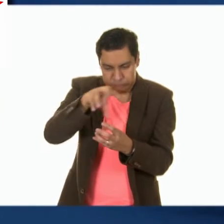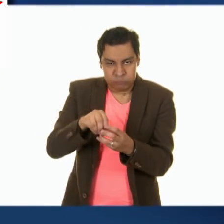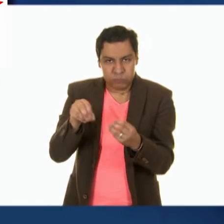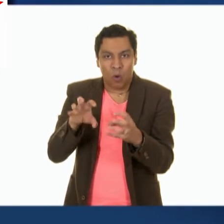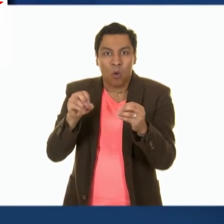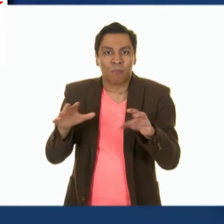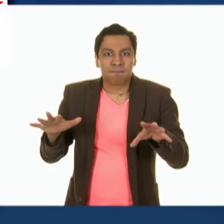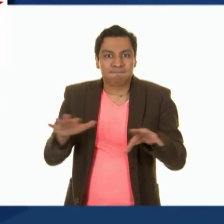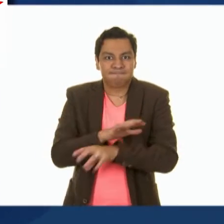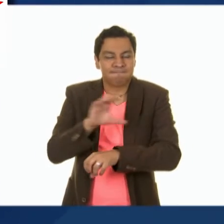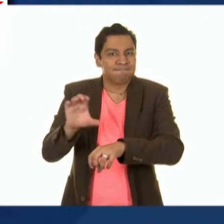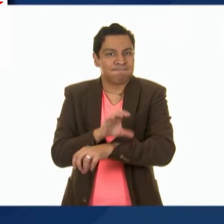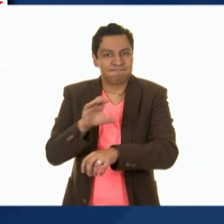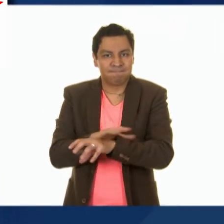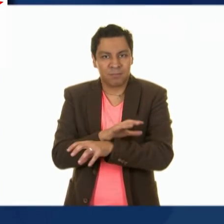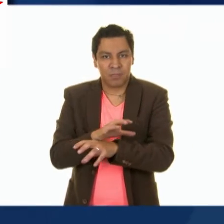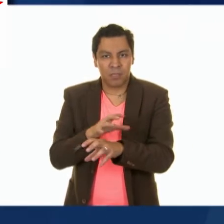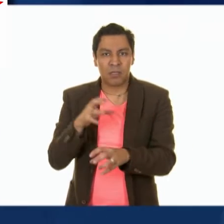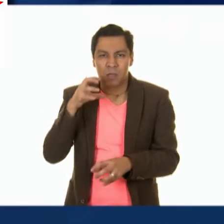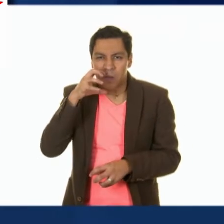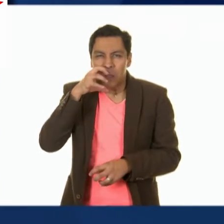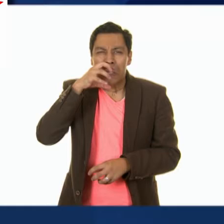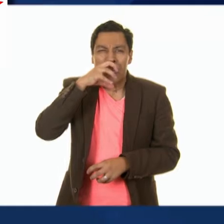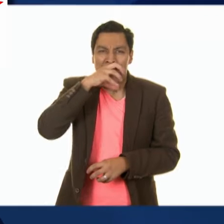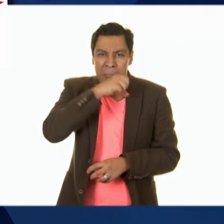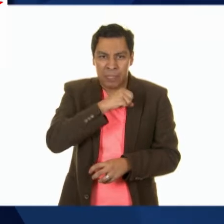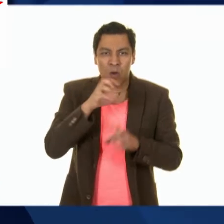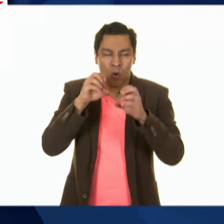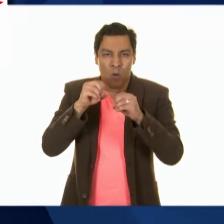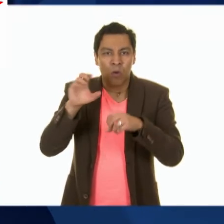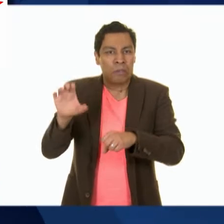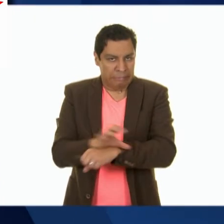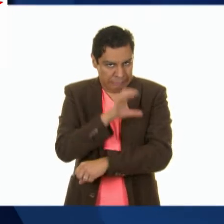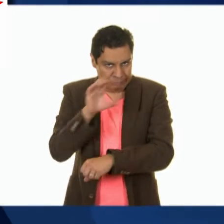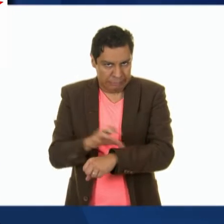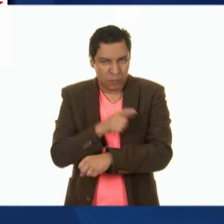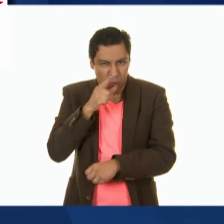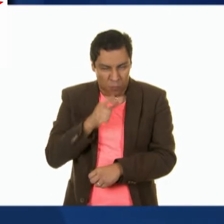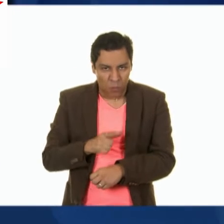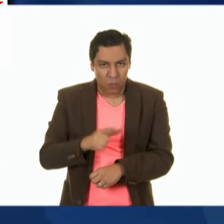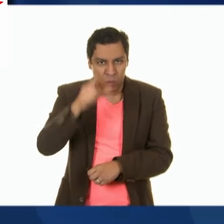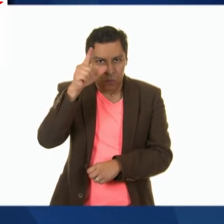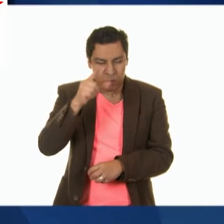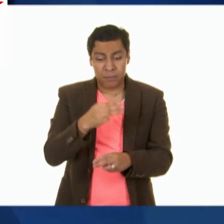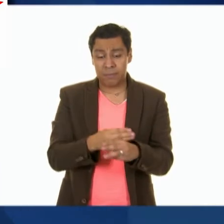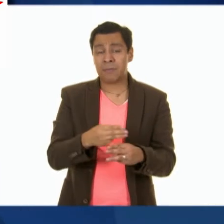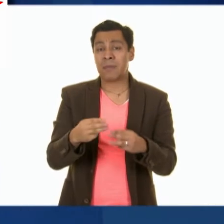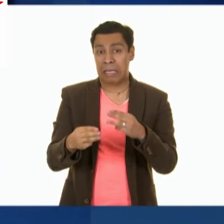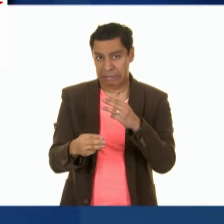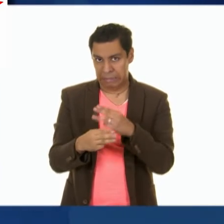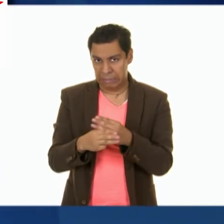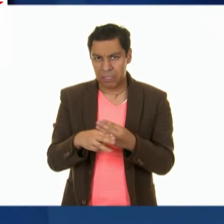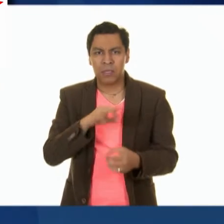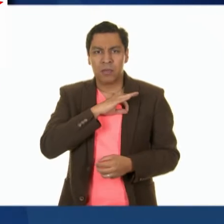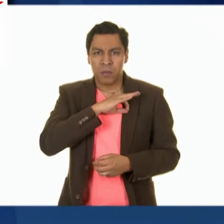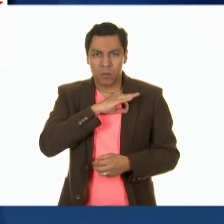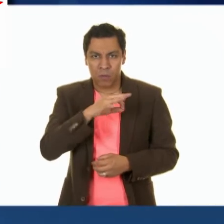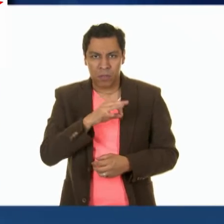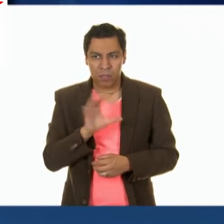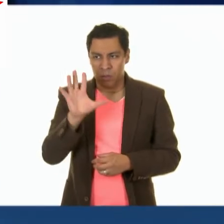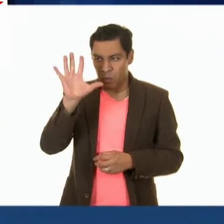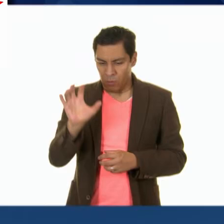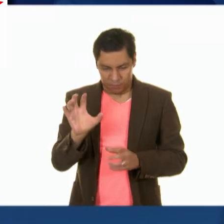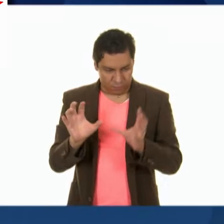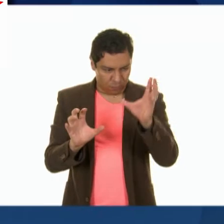otro tipo de energía, como calor o energía eléctrica. En general, todos los materiales absorben en algún rango de